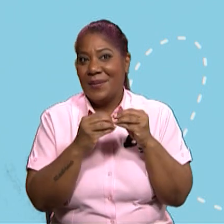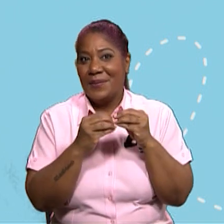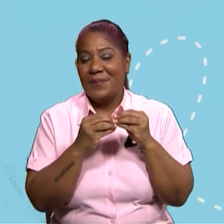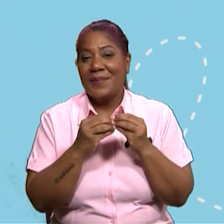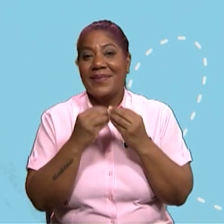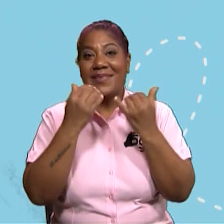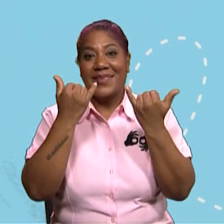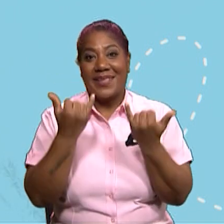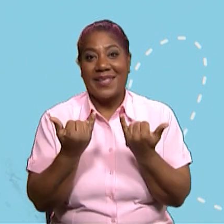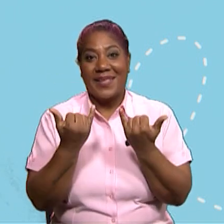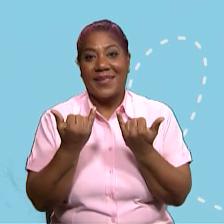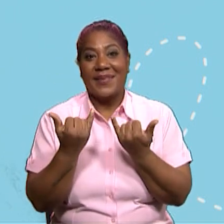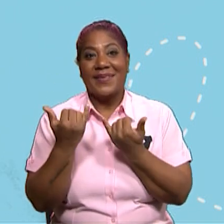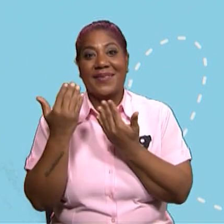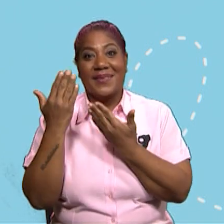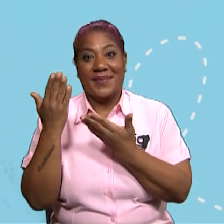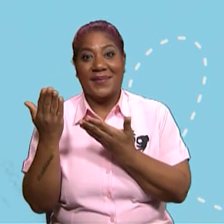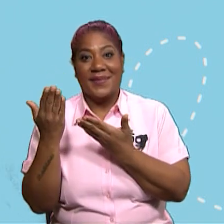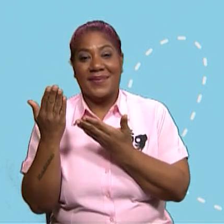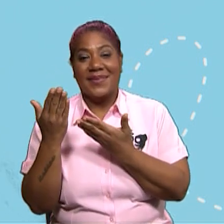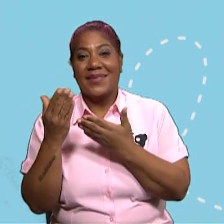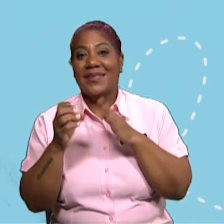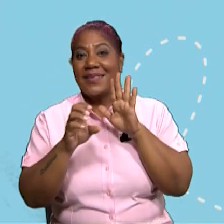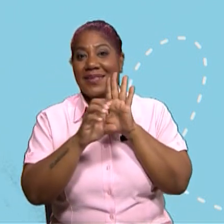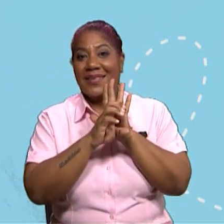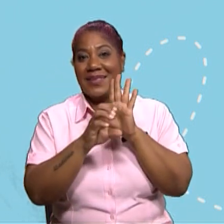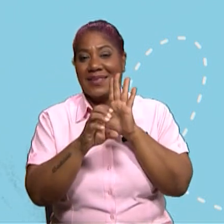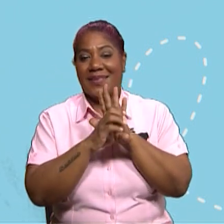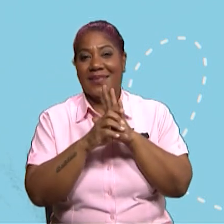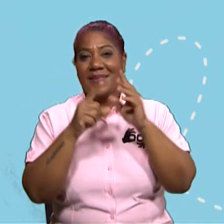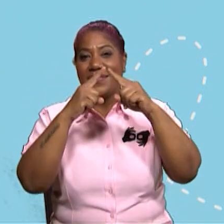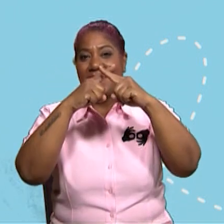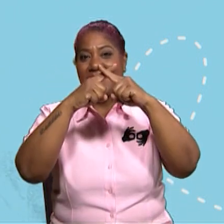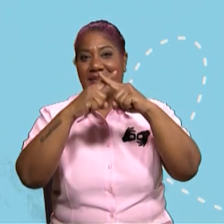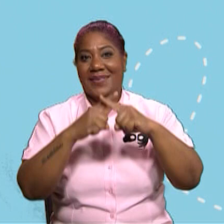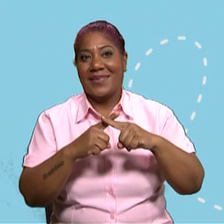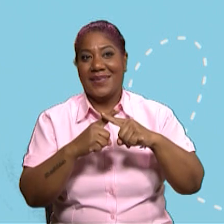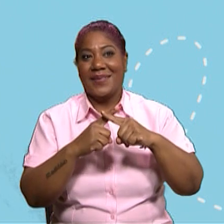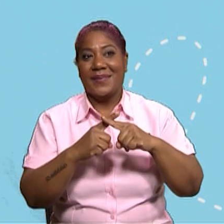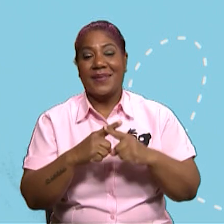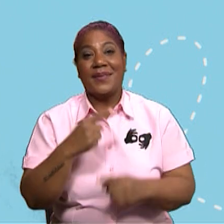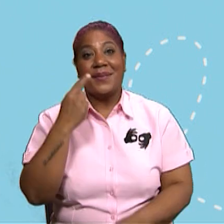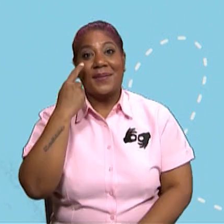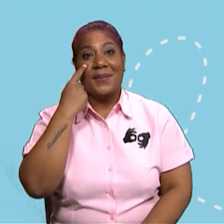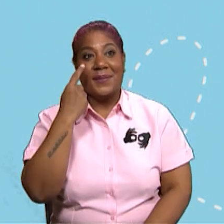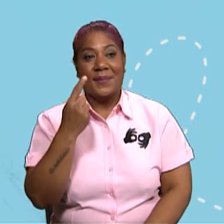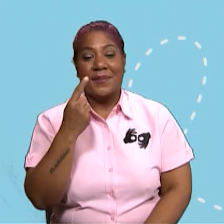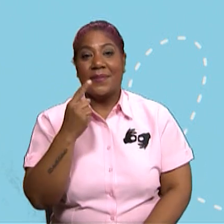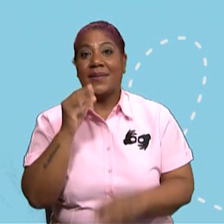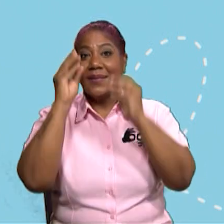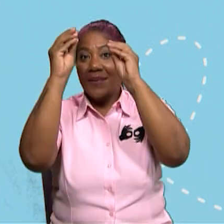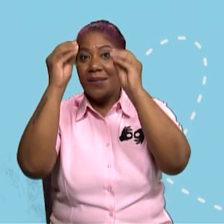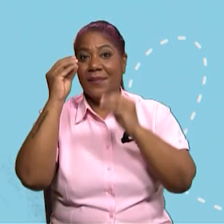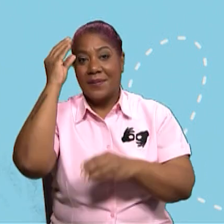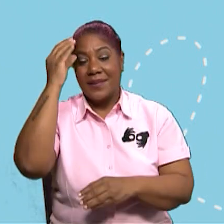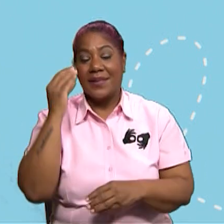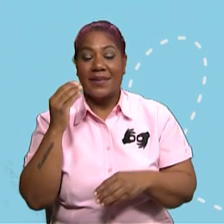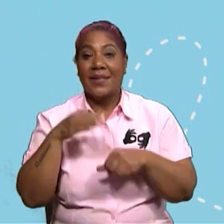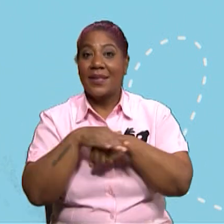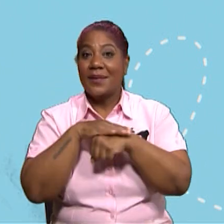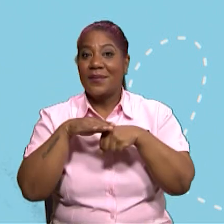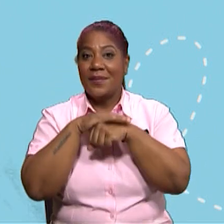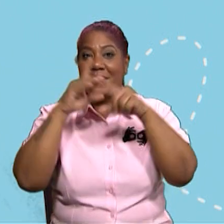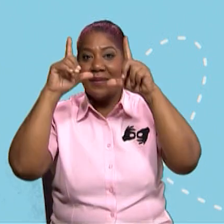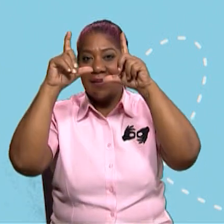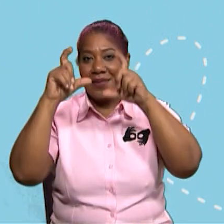Ahora tenemos algunos ejemplos para trabajar la multiplicación. Yo voy a hacer solo la primera, mientras ustedes van tomando una captura